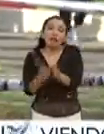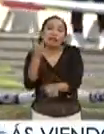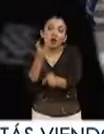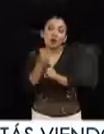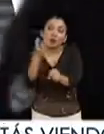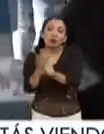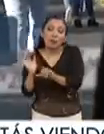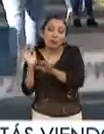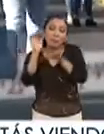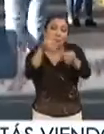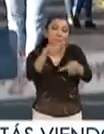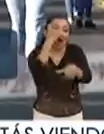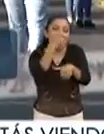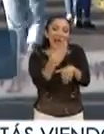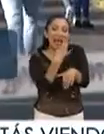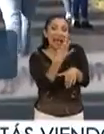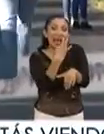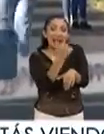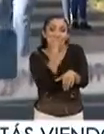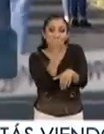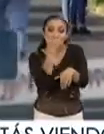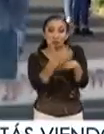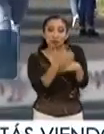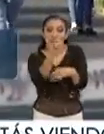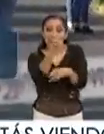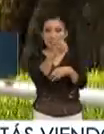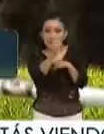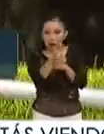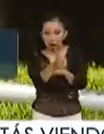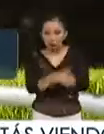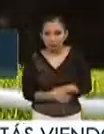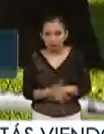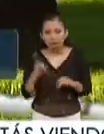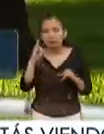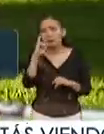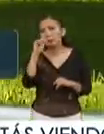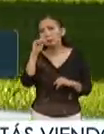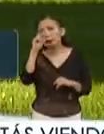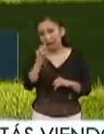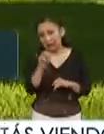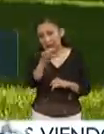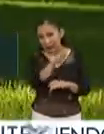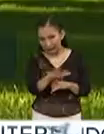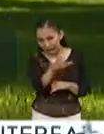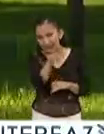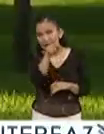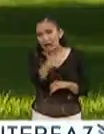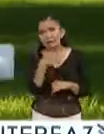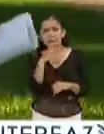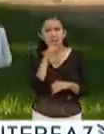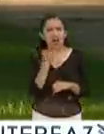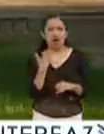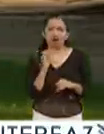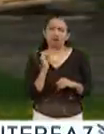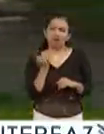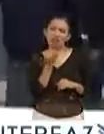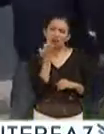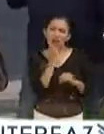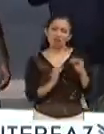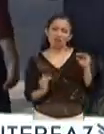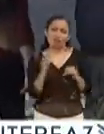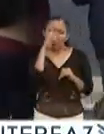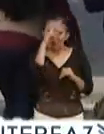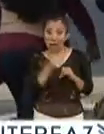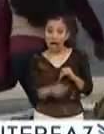oportunidad para incorporarse a la matrícula escolar del próximo 6 de agosto. El Instituto Politécnico Nacional es de las mejores instituciones del